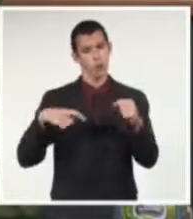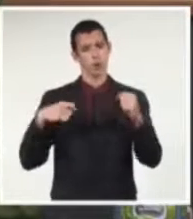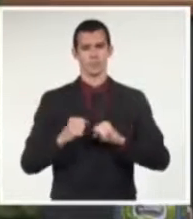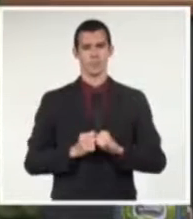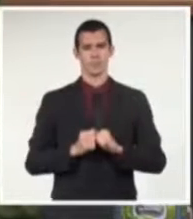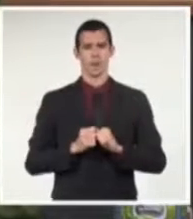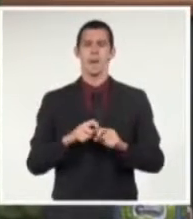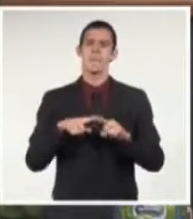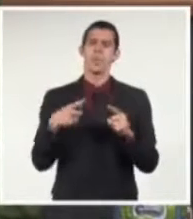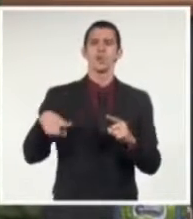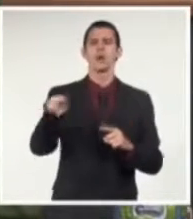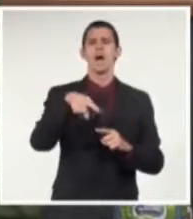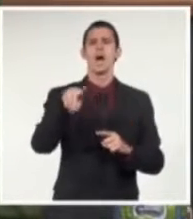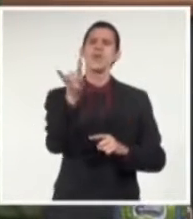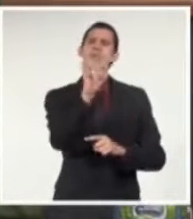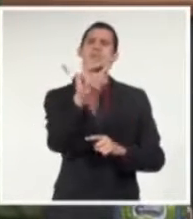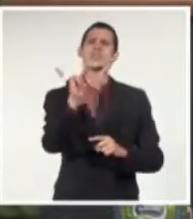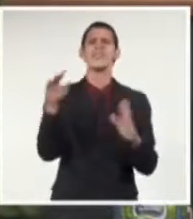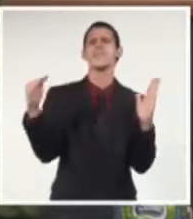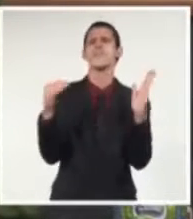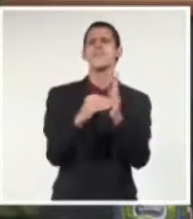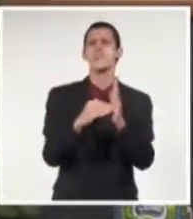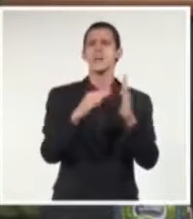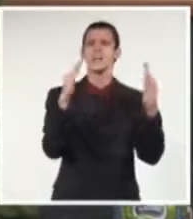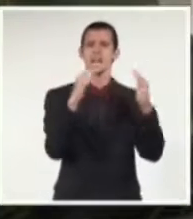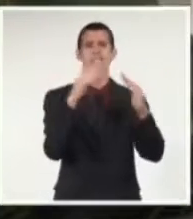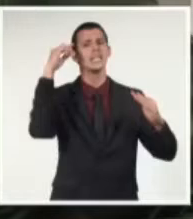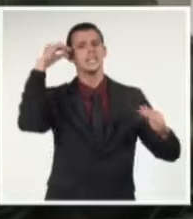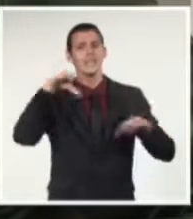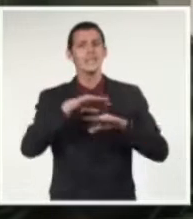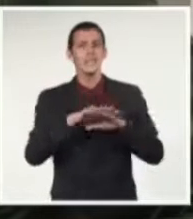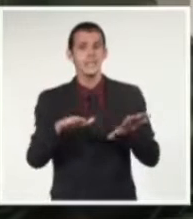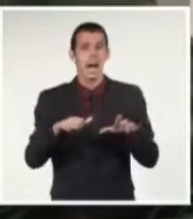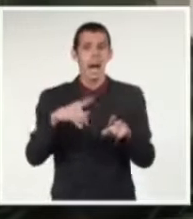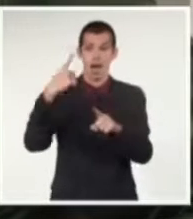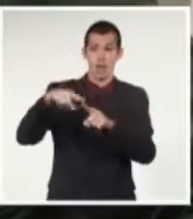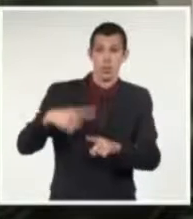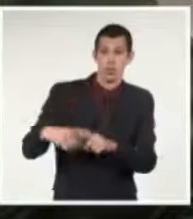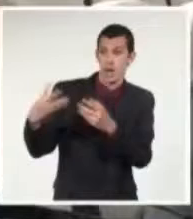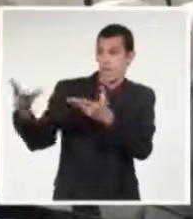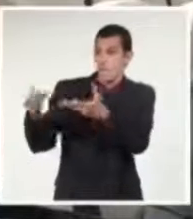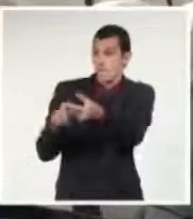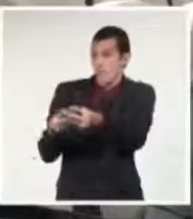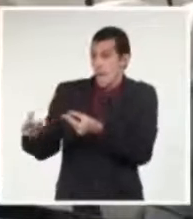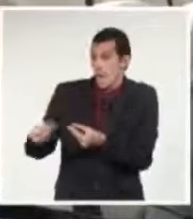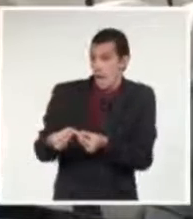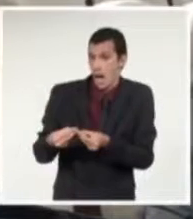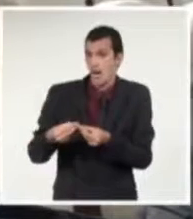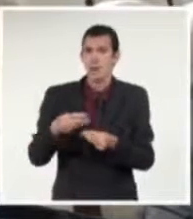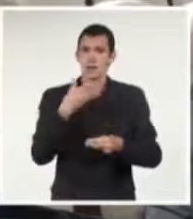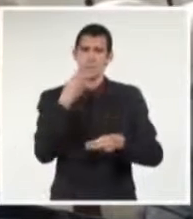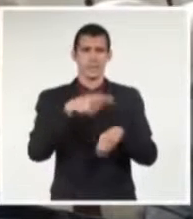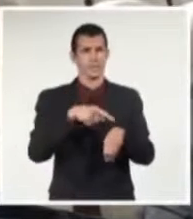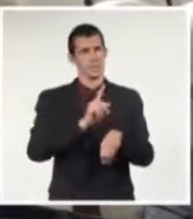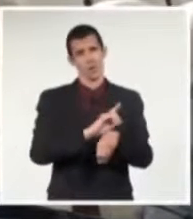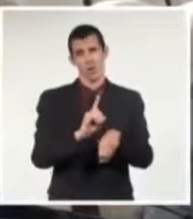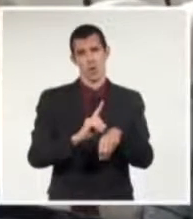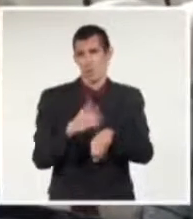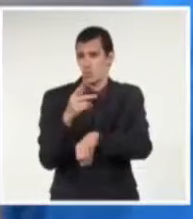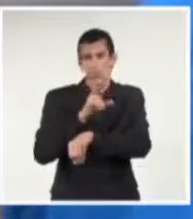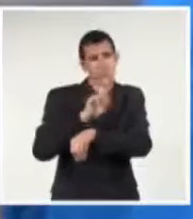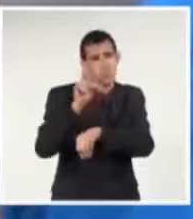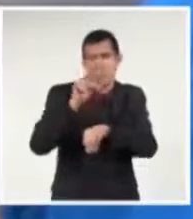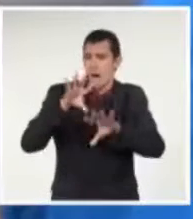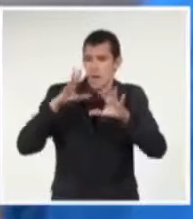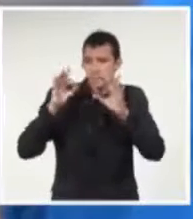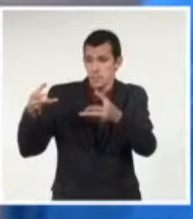de 99.000, para, en la medida en que sigan llegando los materiales, distribuirlos. De igual manera, el jefe de Estado, ante la compleja situación con